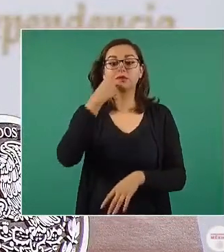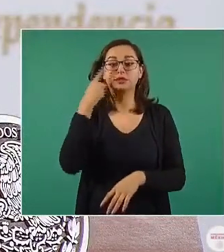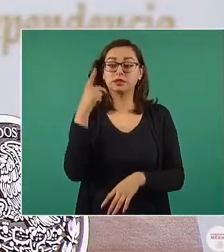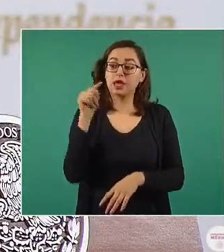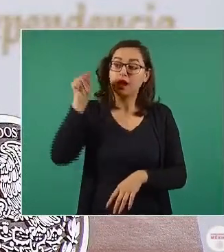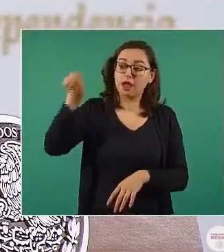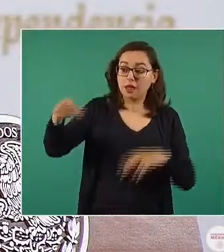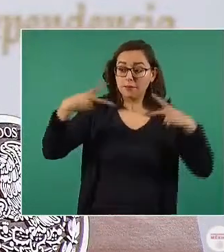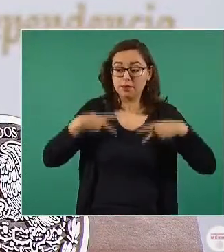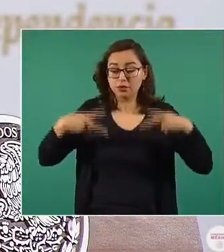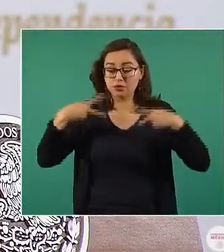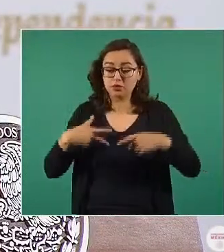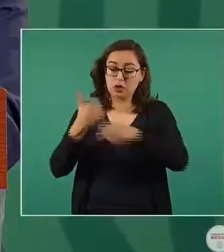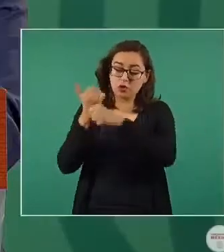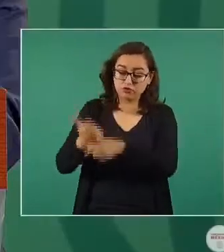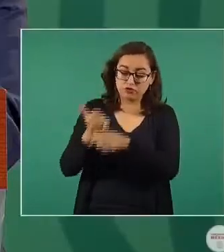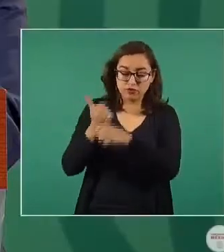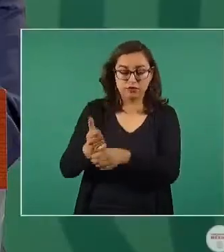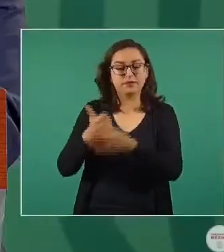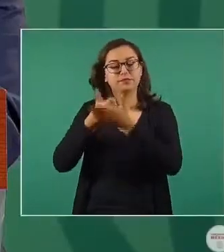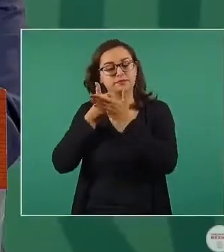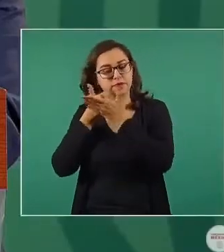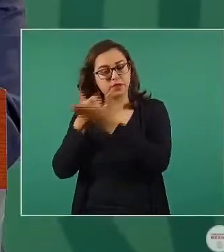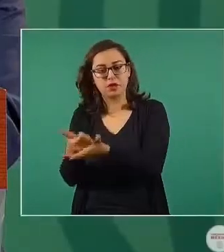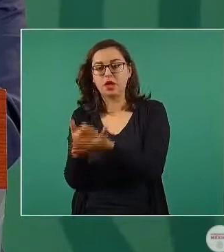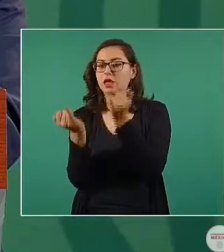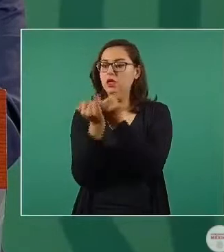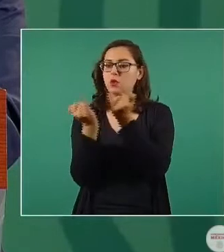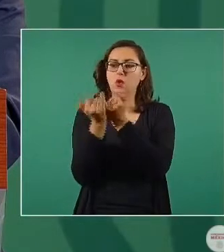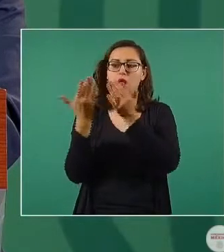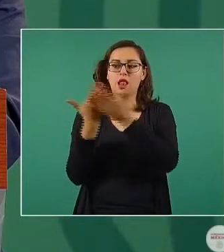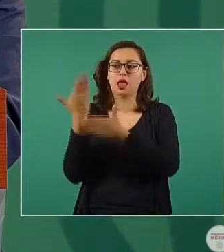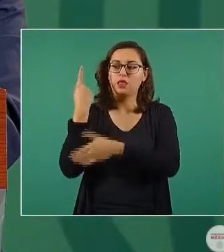ayudar, igual como se hizo en Tabasco.